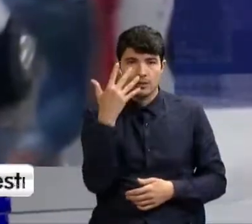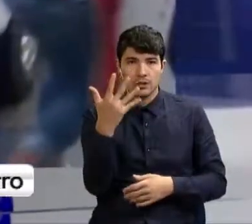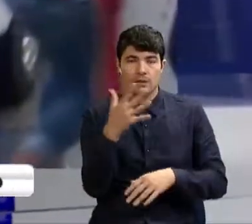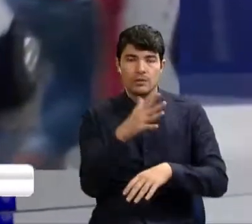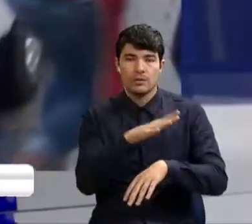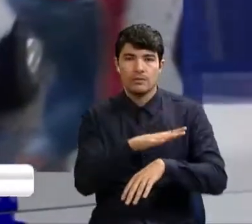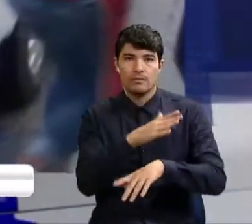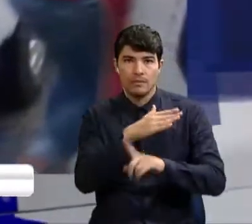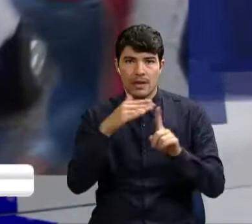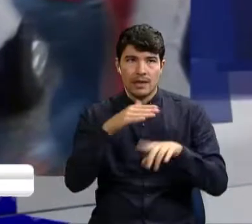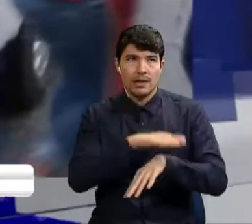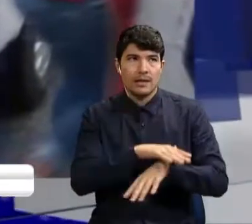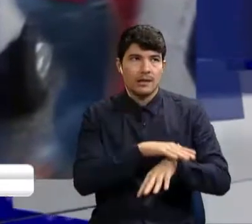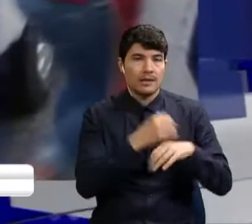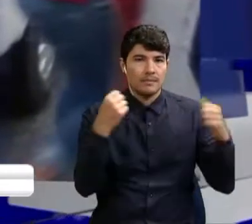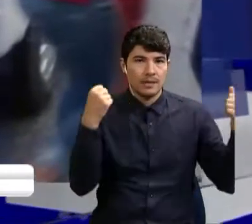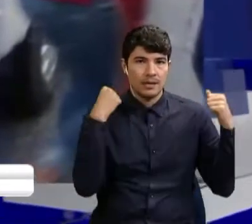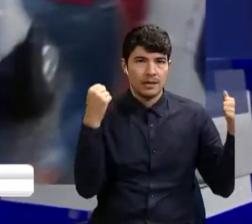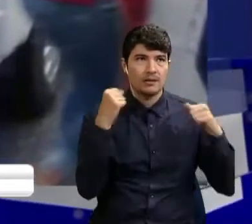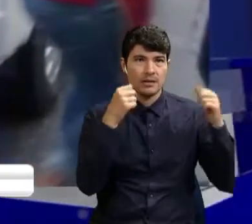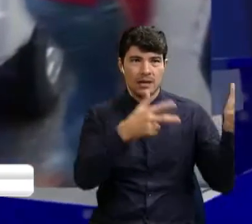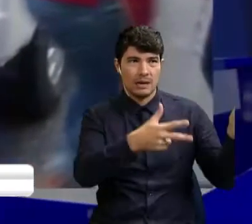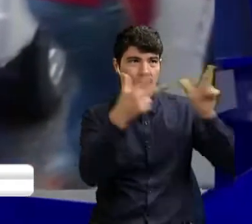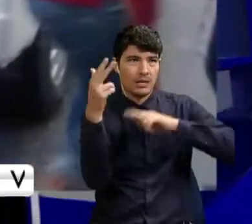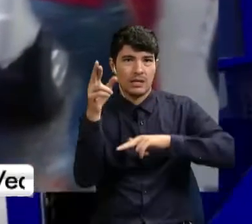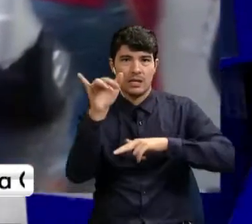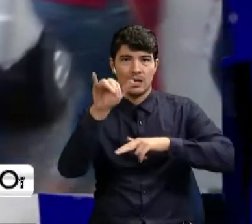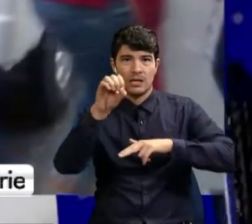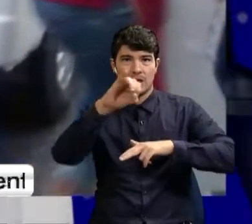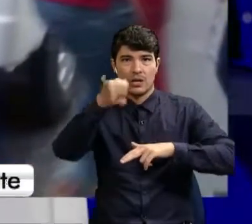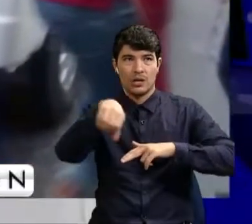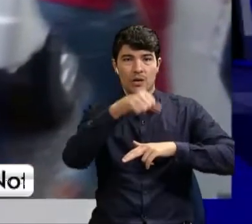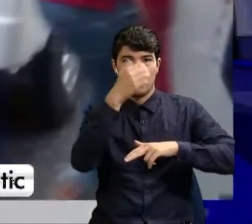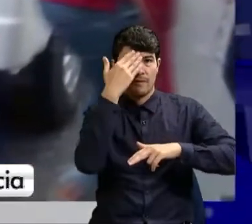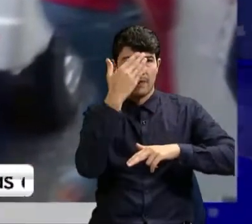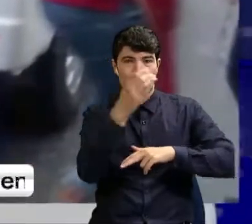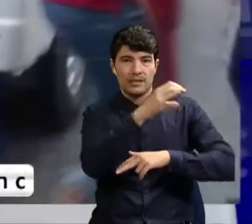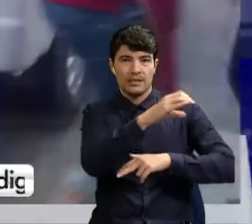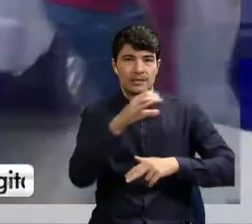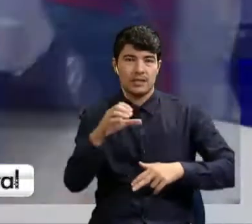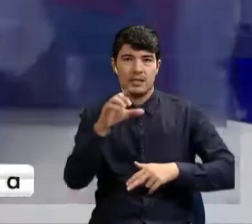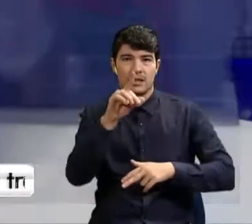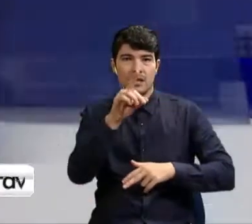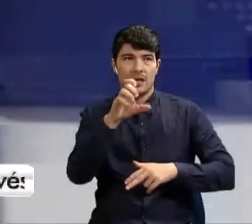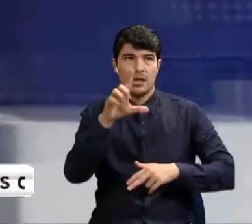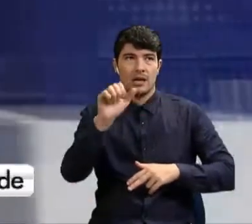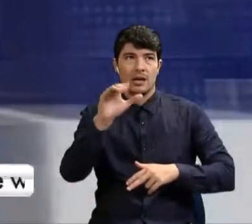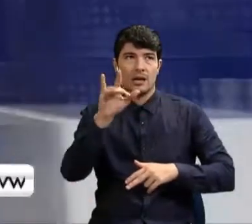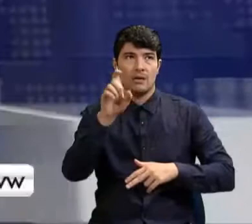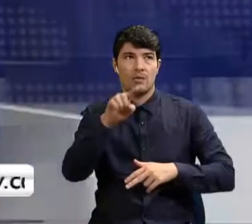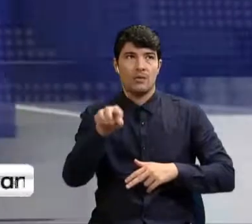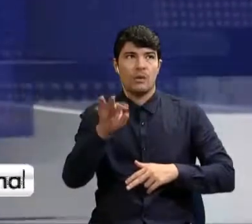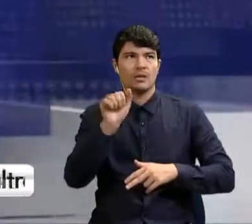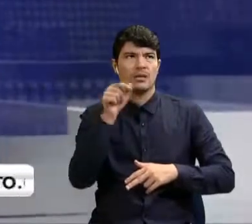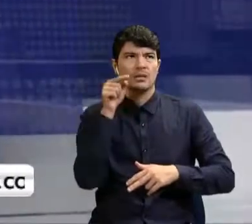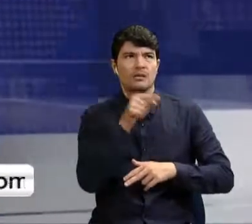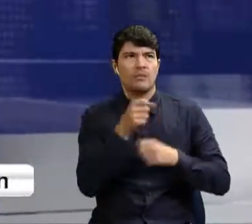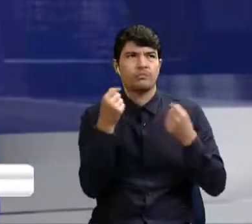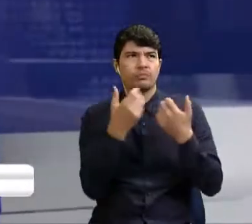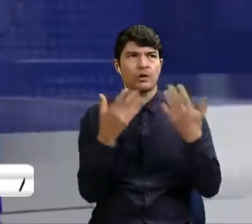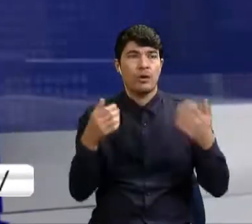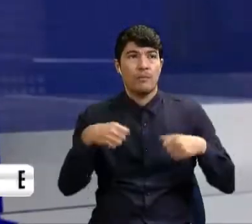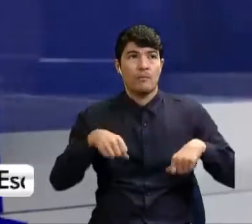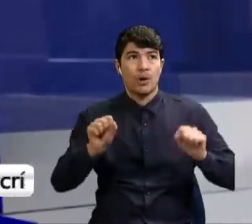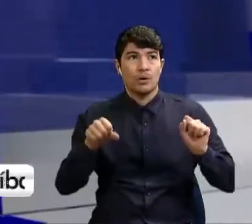de la tarde sector de piedecuesta debajo del puente la rioja frente al centro comercial de la cuesta accidente de tránsito una